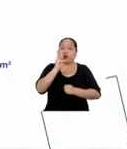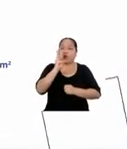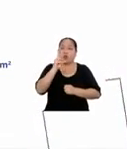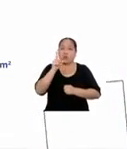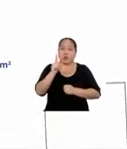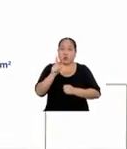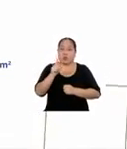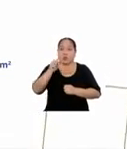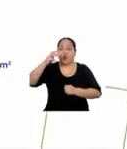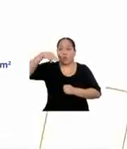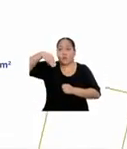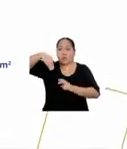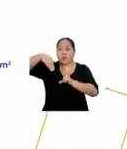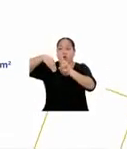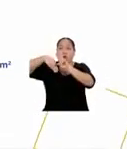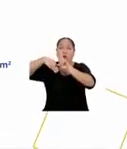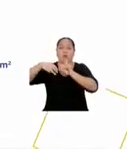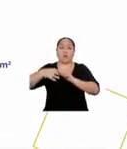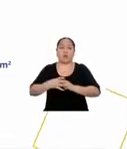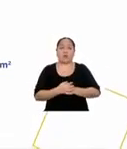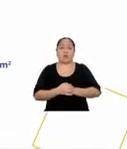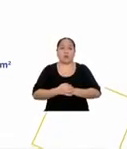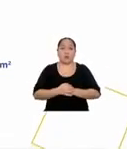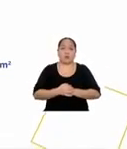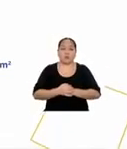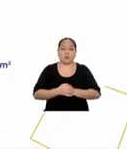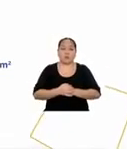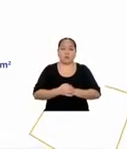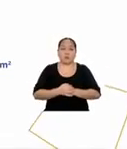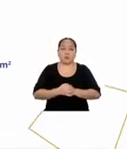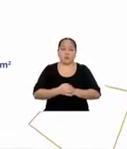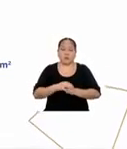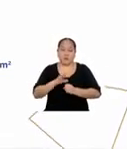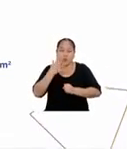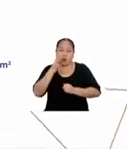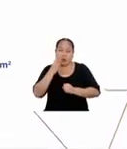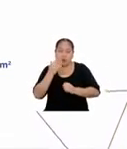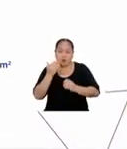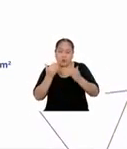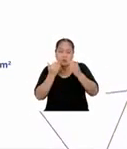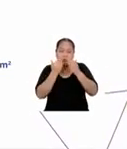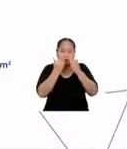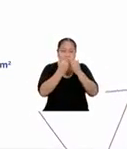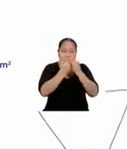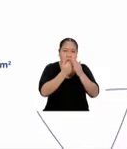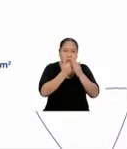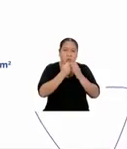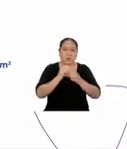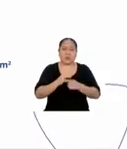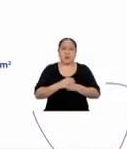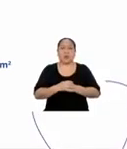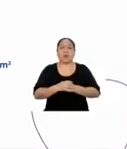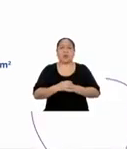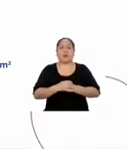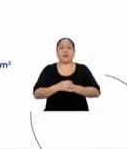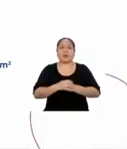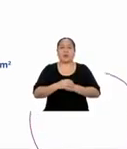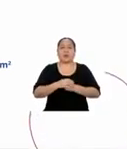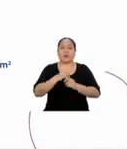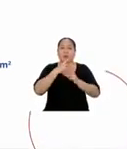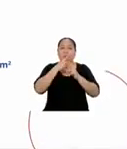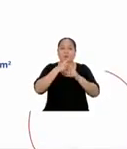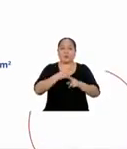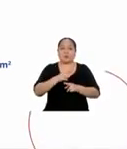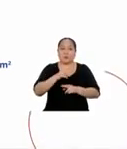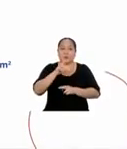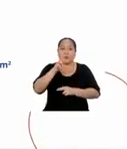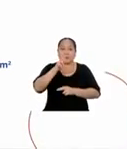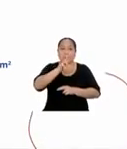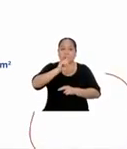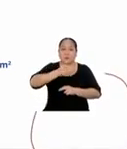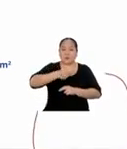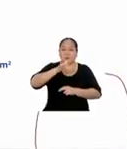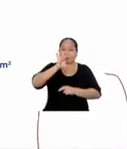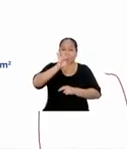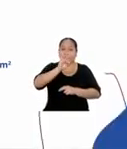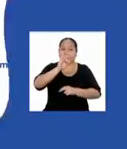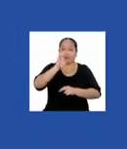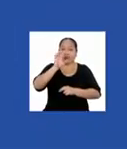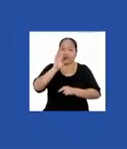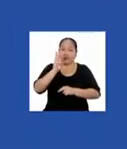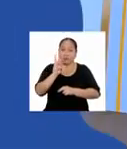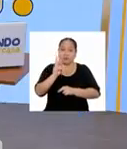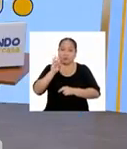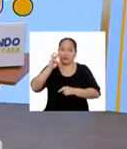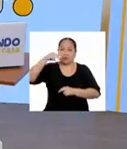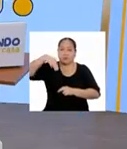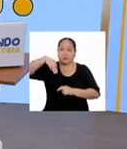3,861 metros cuadrados. Aproximando el resultado al orden de 2 centésimos, nos queda 3,86 metros